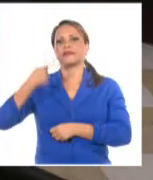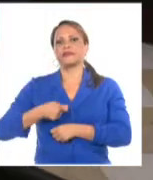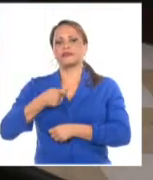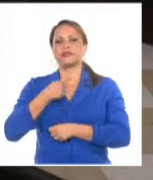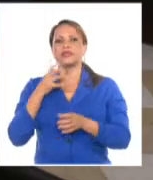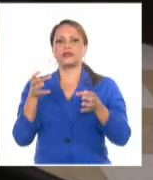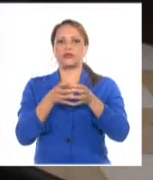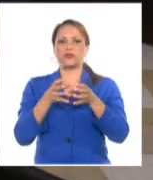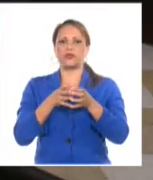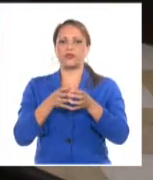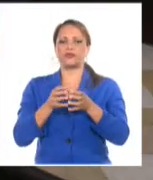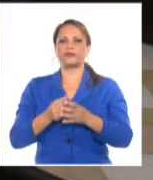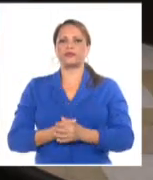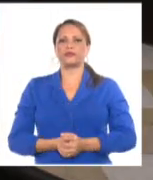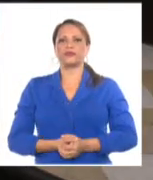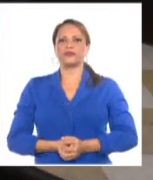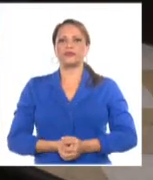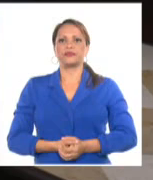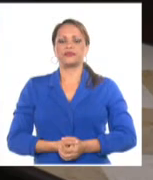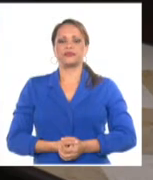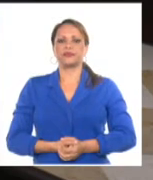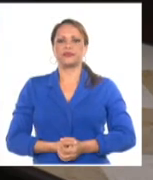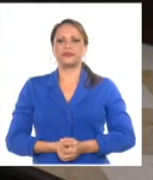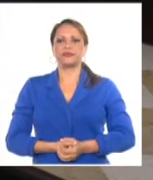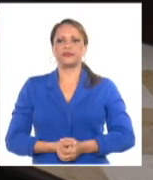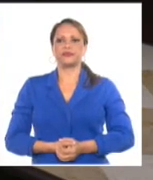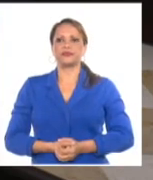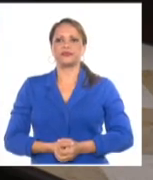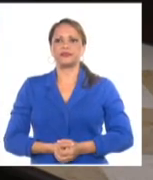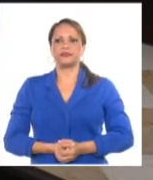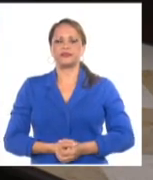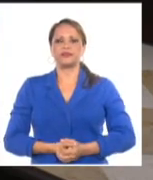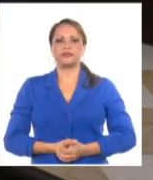Parlamento. Lisset Márquez, Canal Cubano de Noticias.